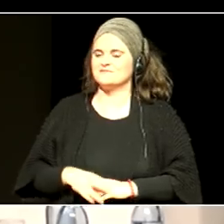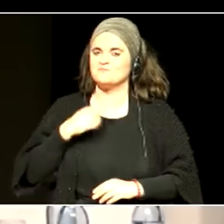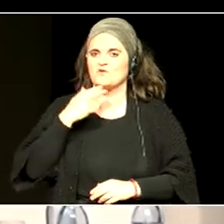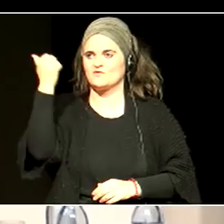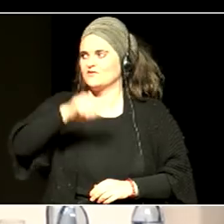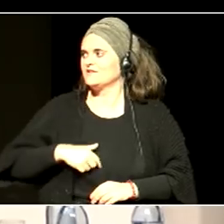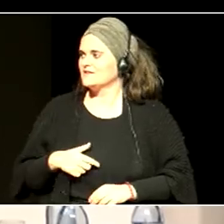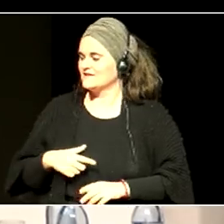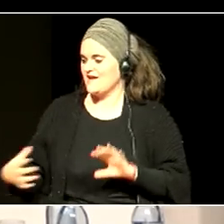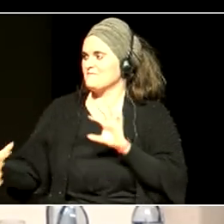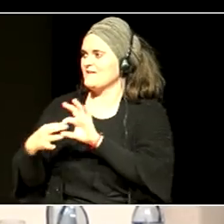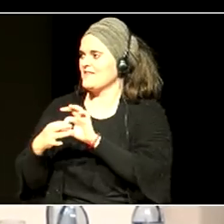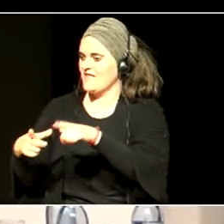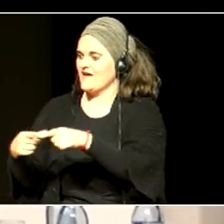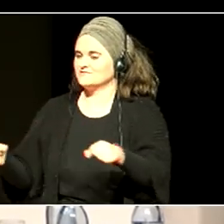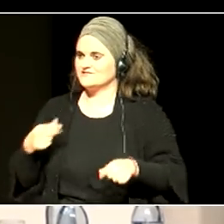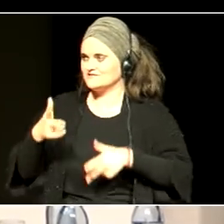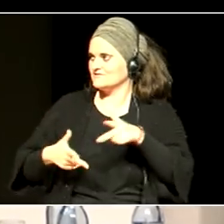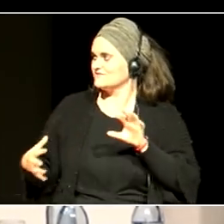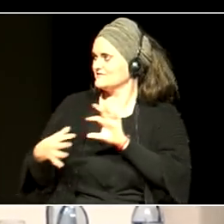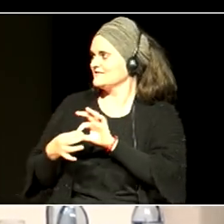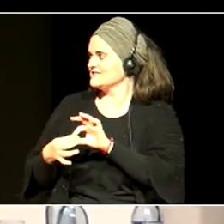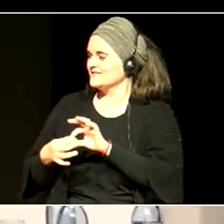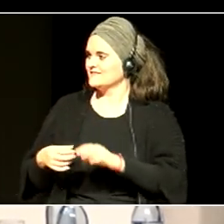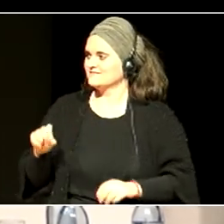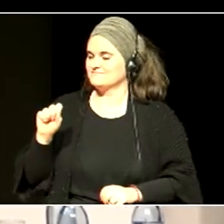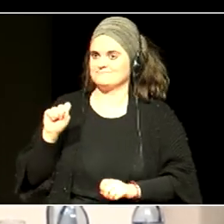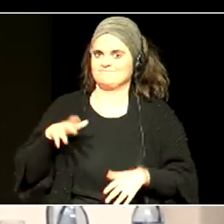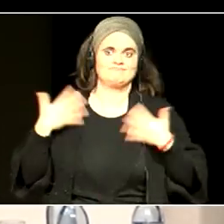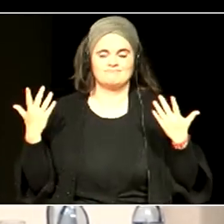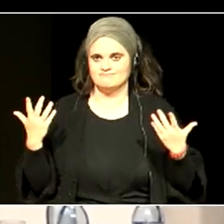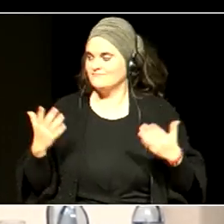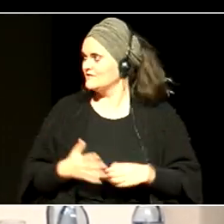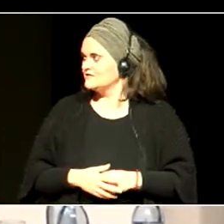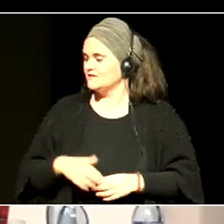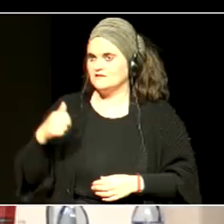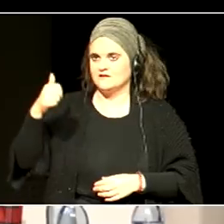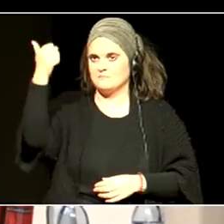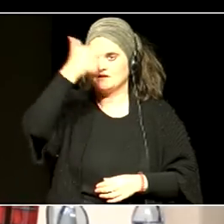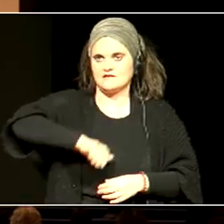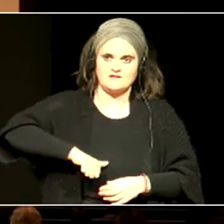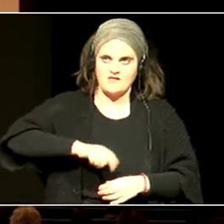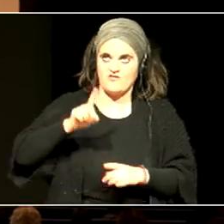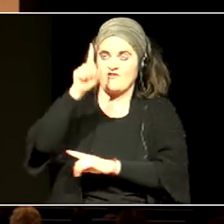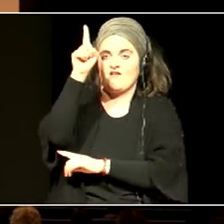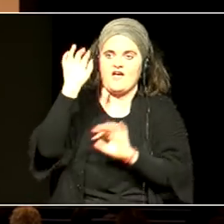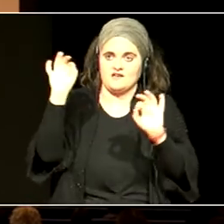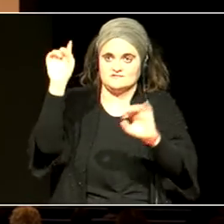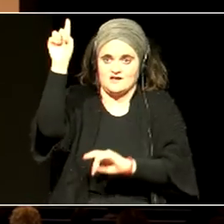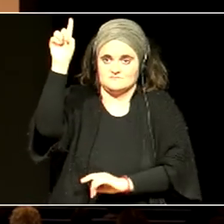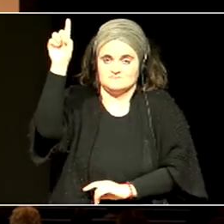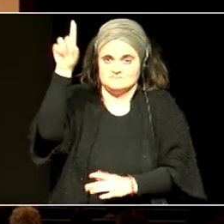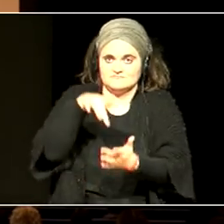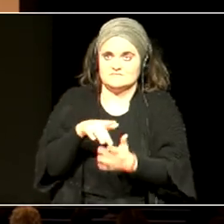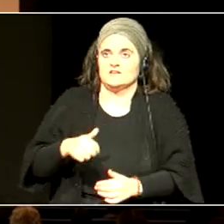Asturias euskadi eh De repente fíjate pues si yo el patriarcado está ahí eso está claro o sea está ahí